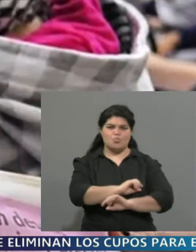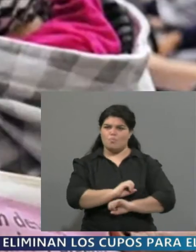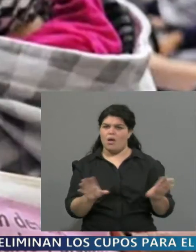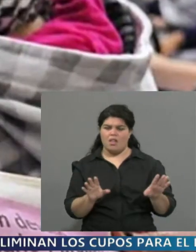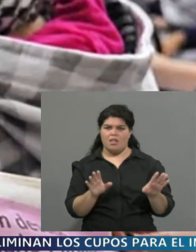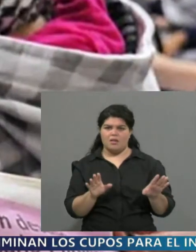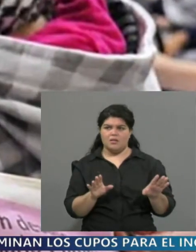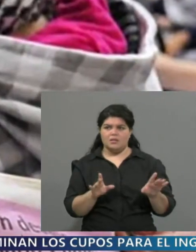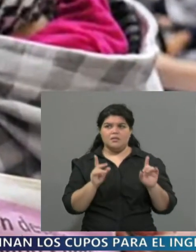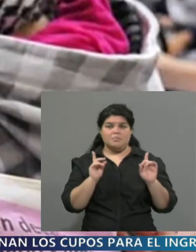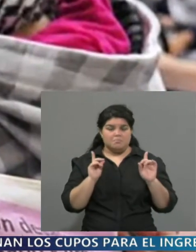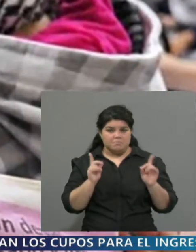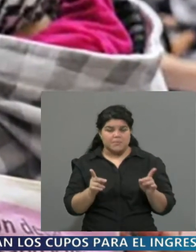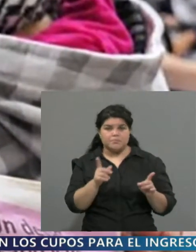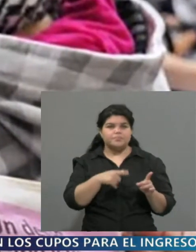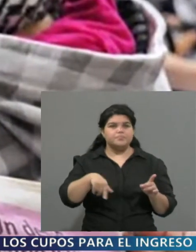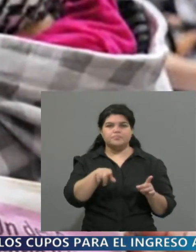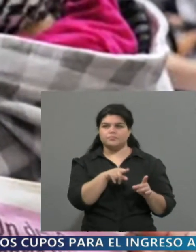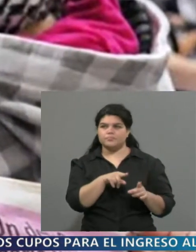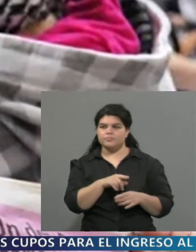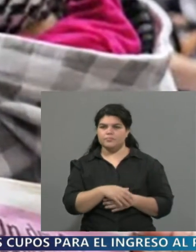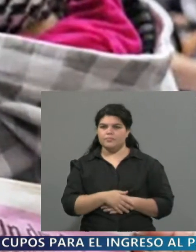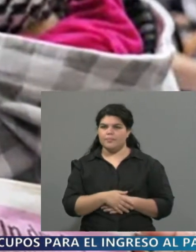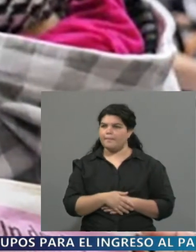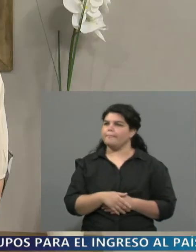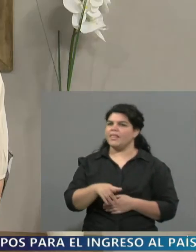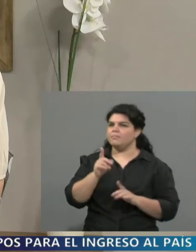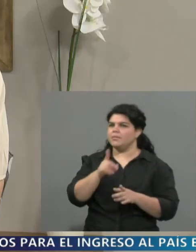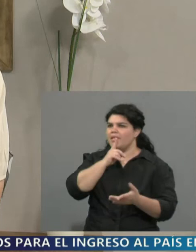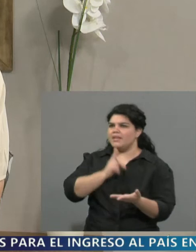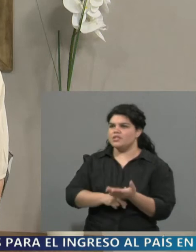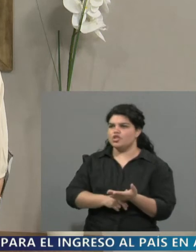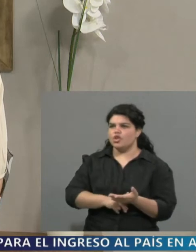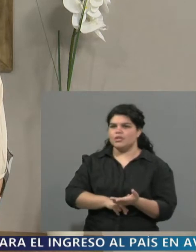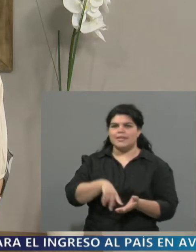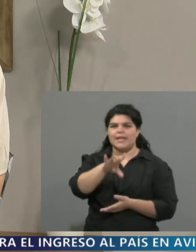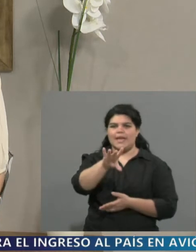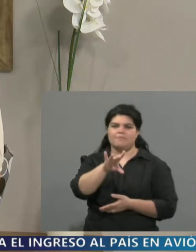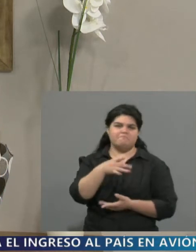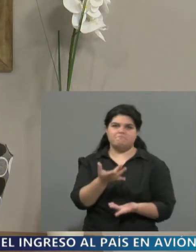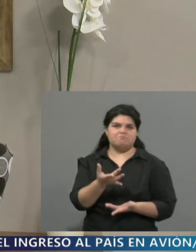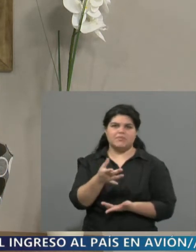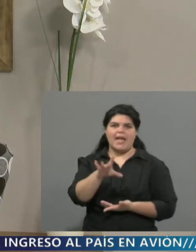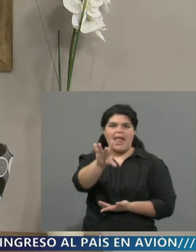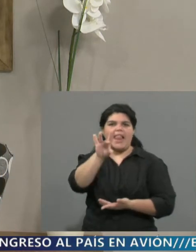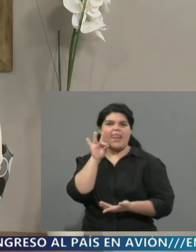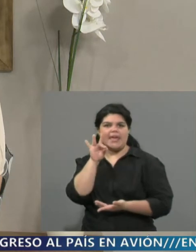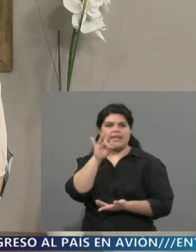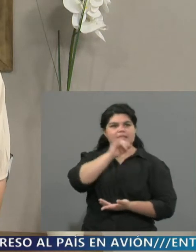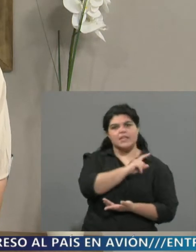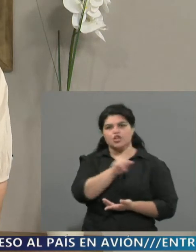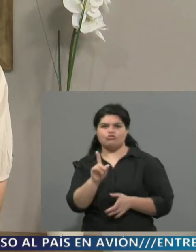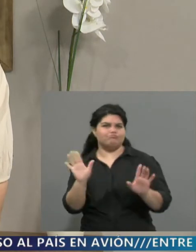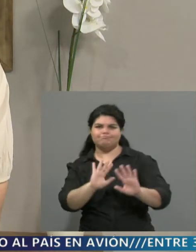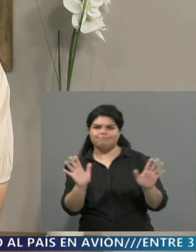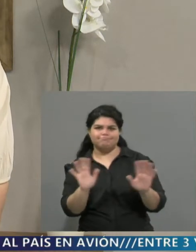se quiere, o sea, entre comillas. No es algo que elegís que te enseñen, te lo enseñan, digamos. No elegimos, como no